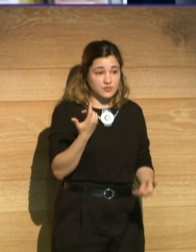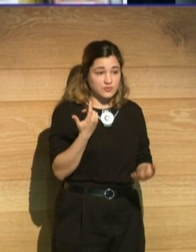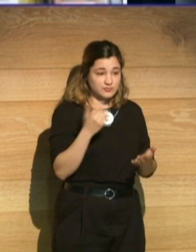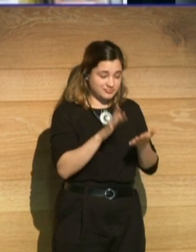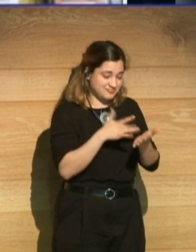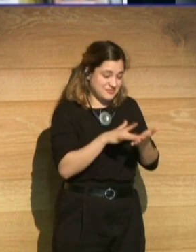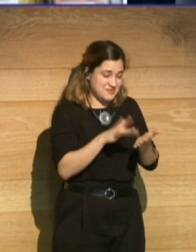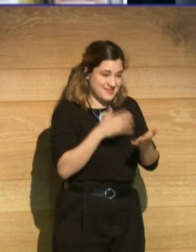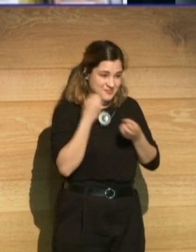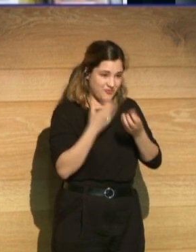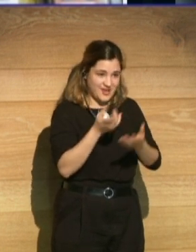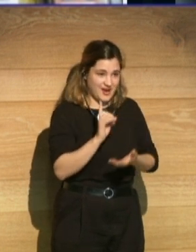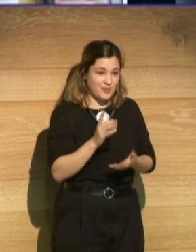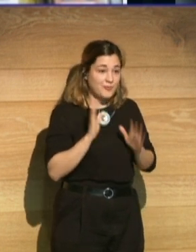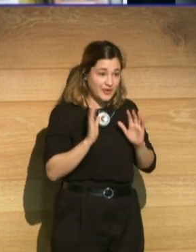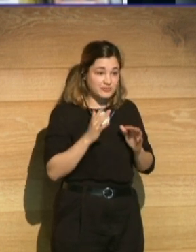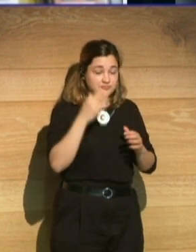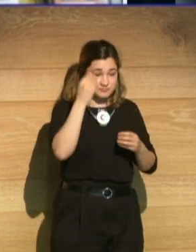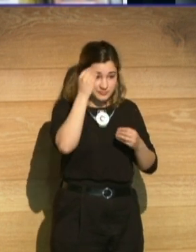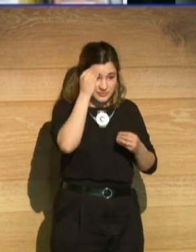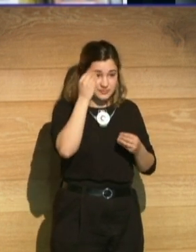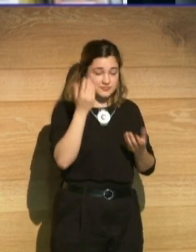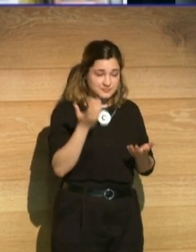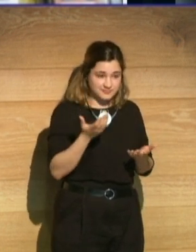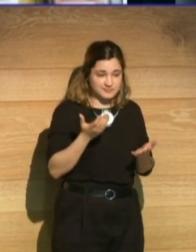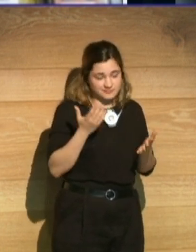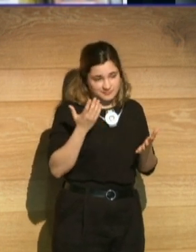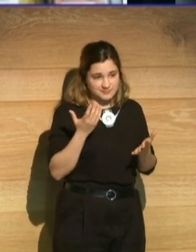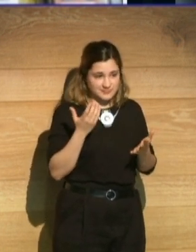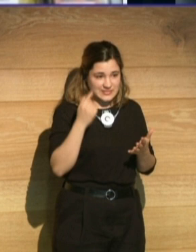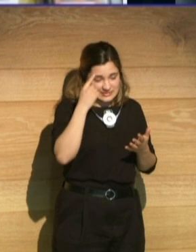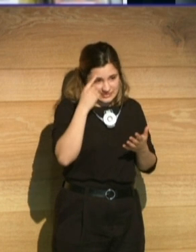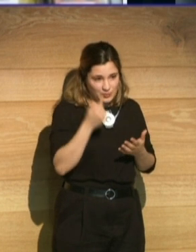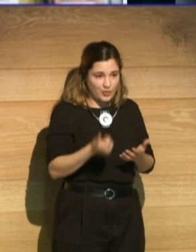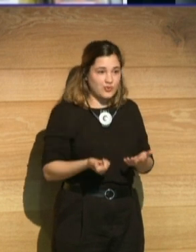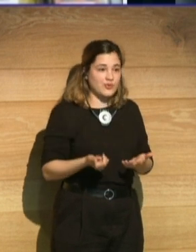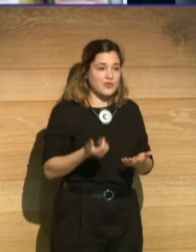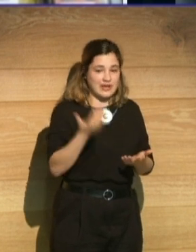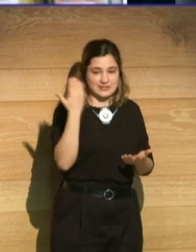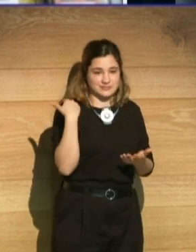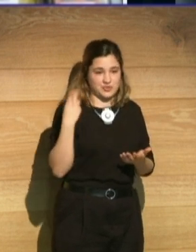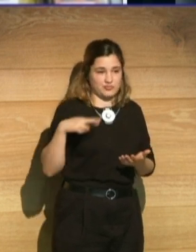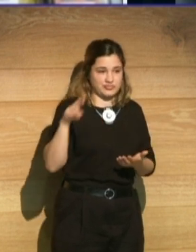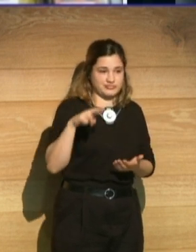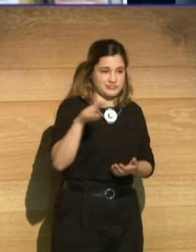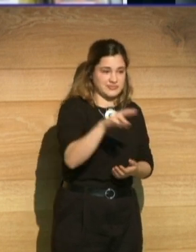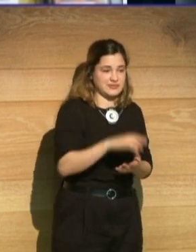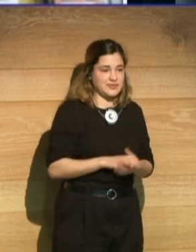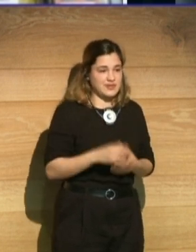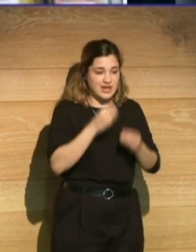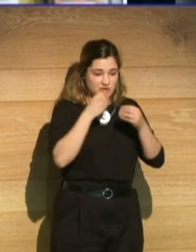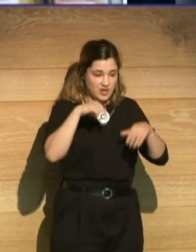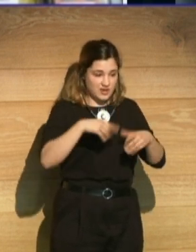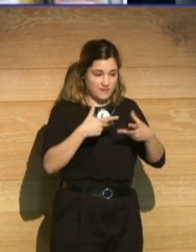soy un profeta, pero sí creo saber algo, y lo estoy repitiendo desde hace tiempo. Bueno, aquí no termina la historia, solo